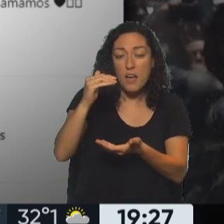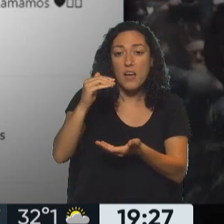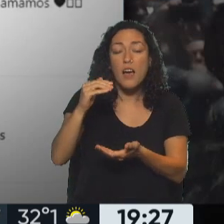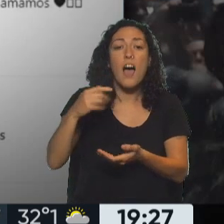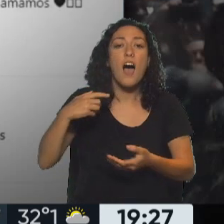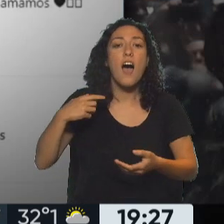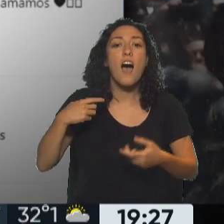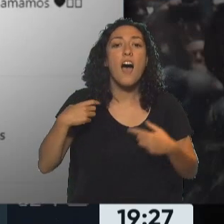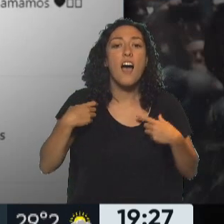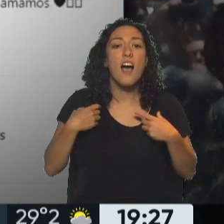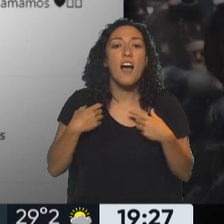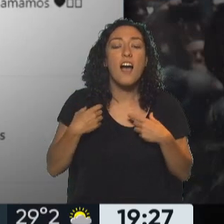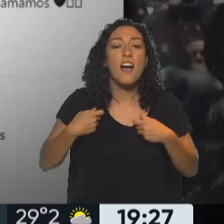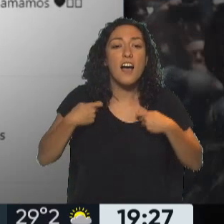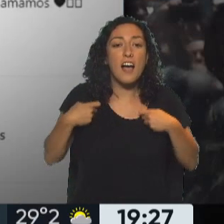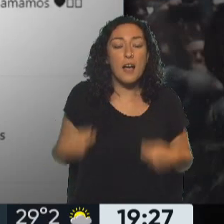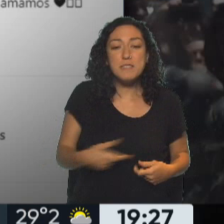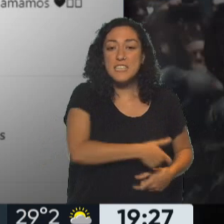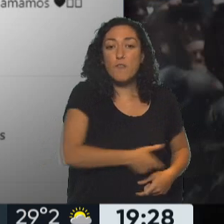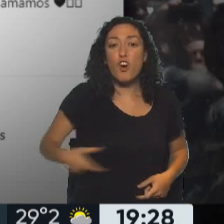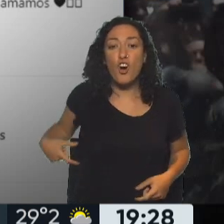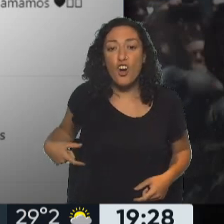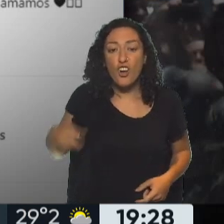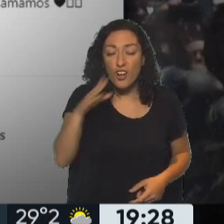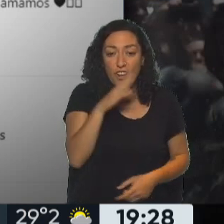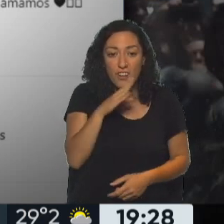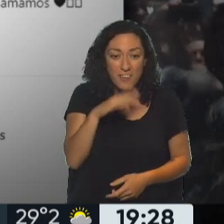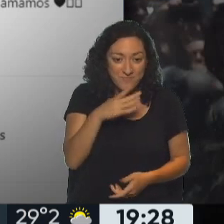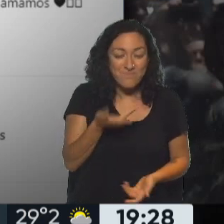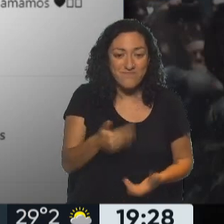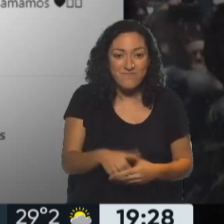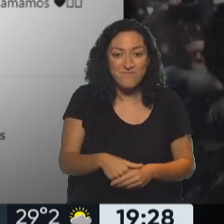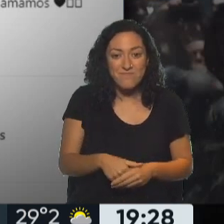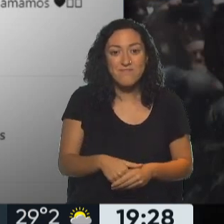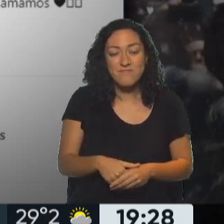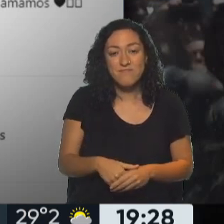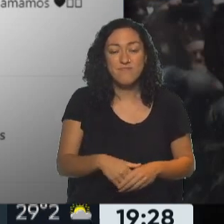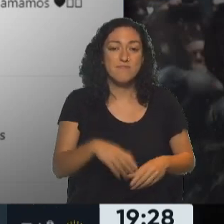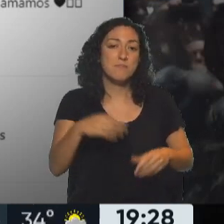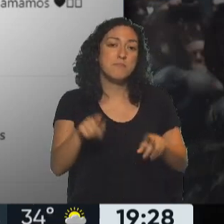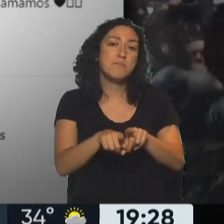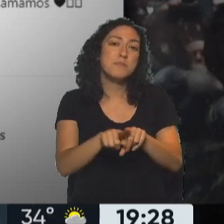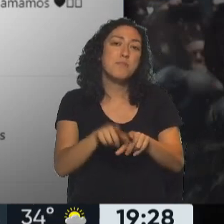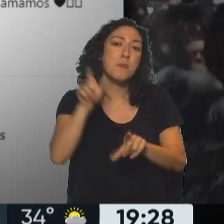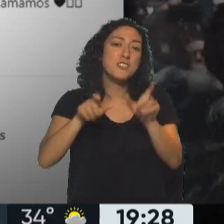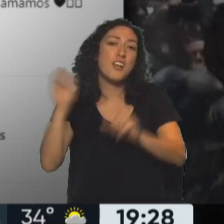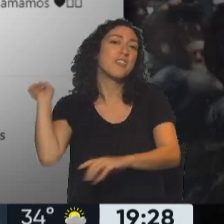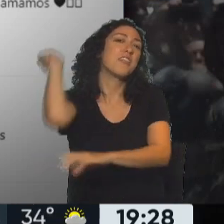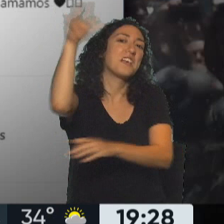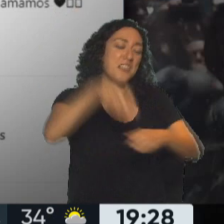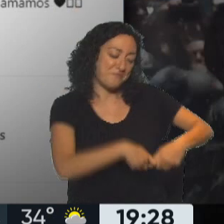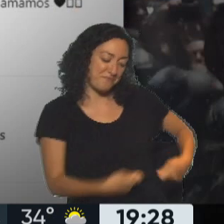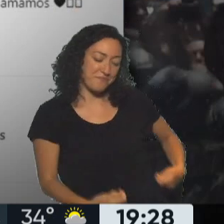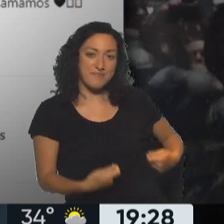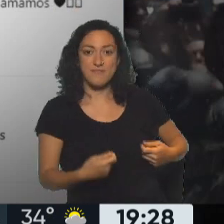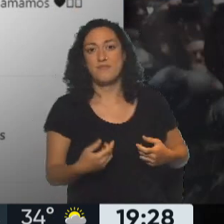de Boca, hay una camiseta de Boca, podemos ver que la tiene apoyada en la pierna derecha. Y alguien se la habrá tirado. Anda a saber, exactamente. Y dice,